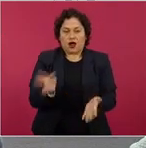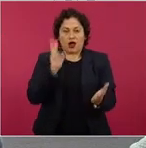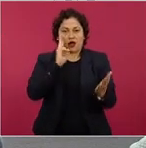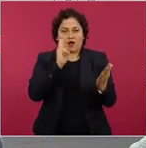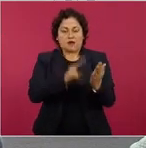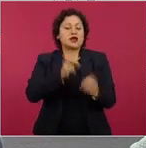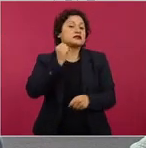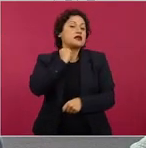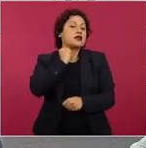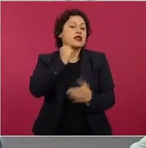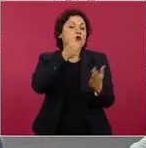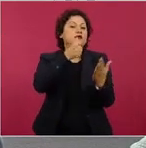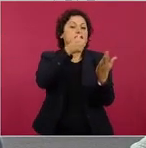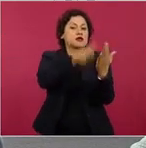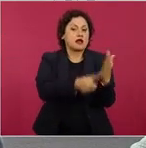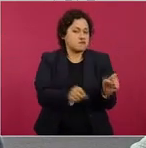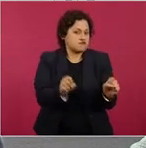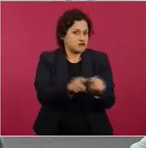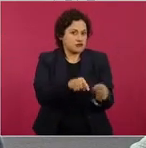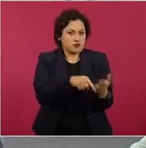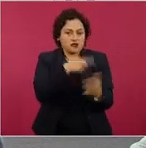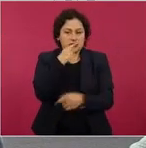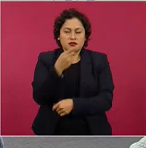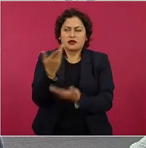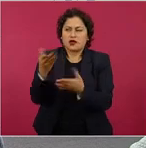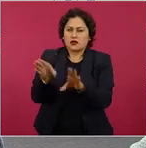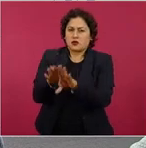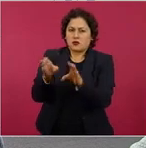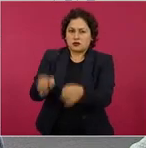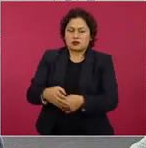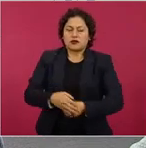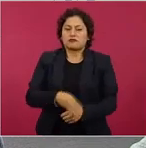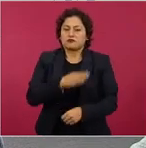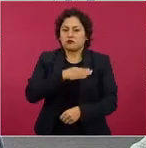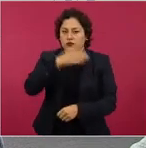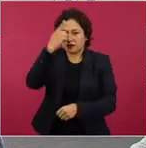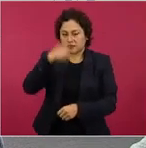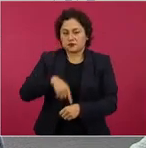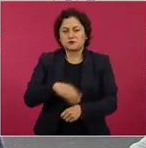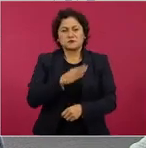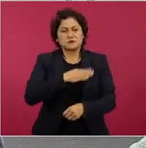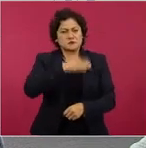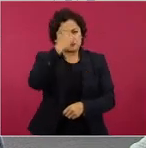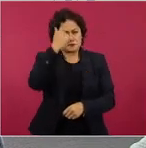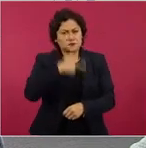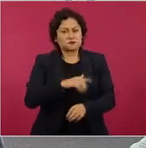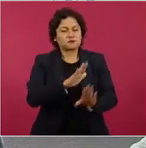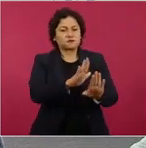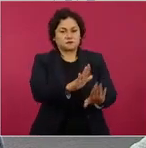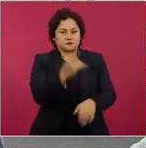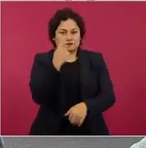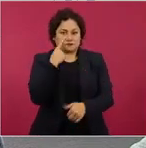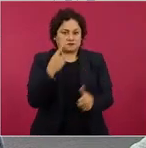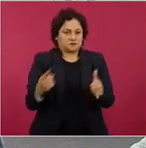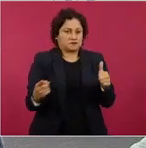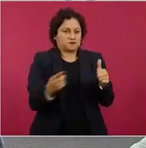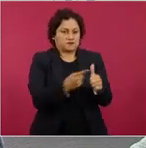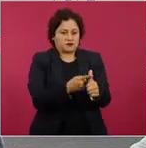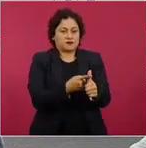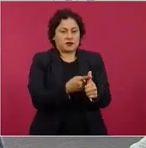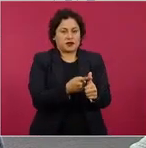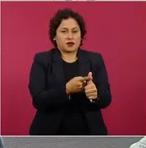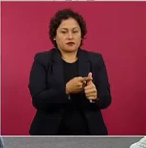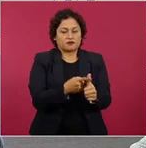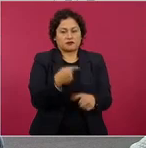senadores. ¿Cómo estás, Diego? Muy buenas noches. Buenas noches, José. Mira, permíteme que vaya primero a lo que